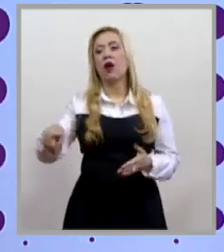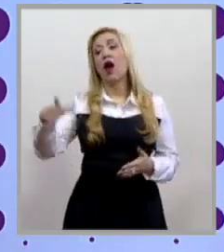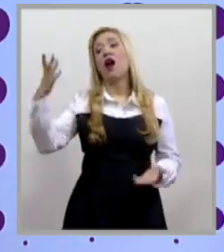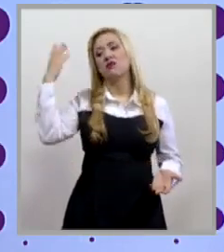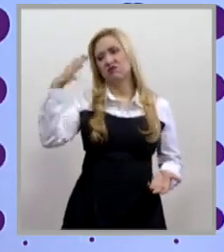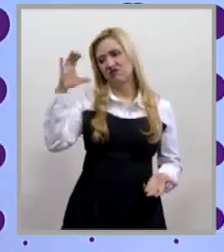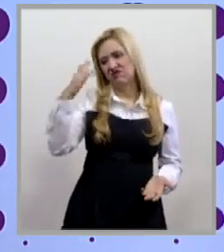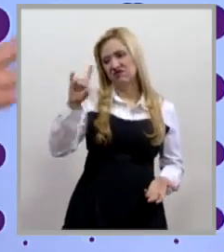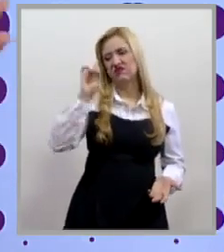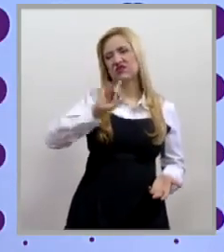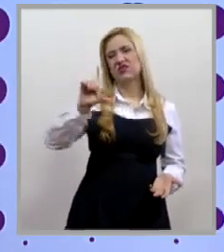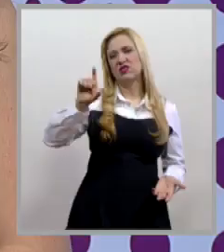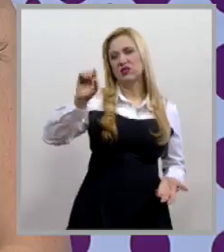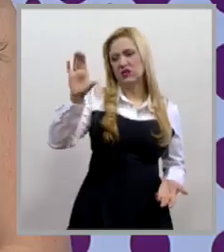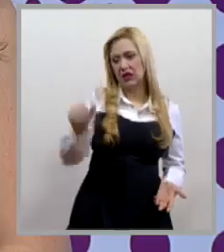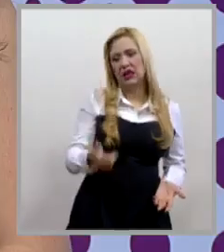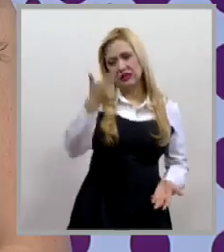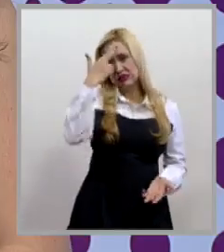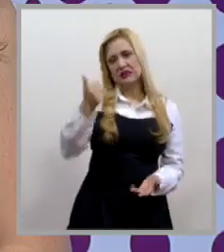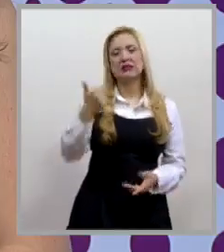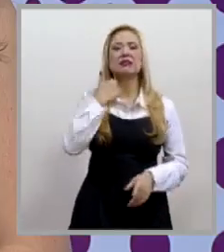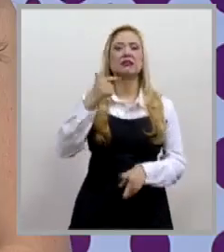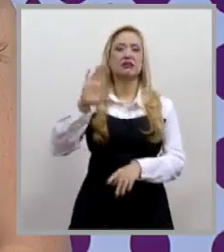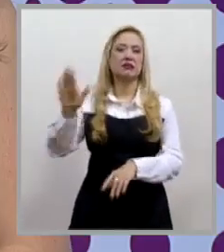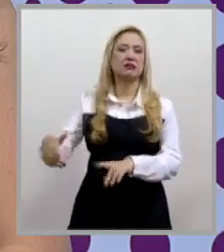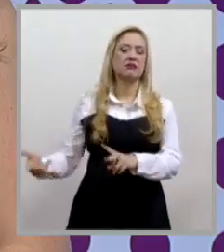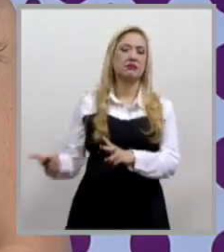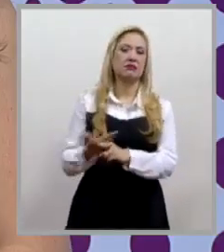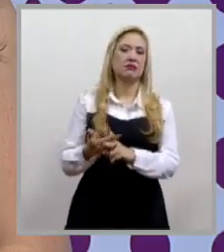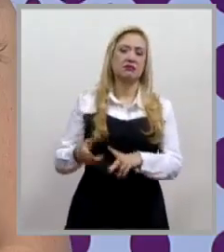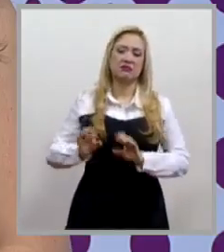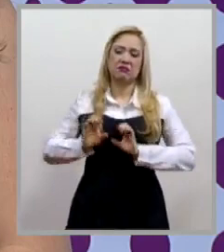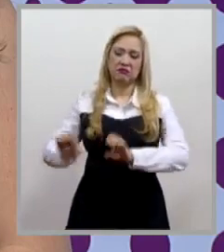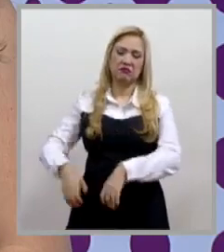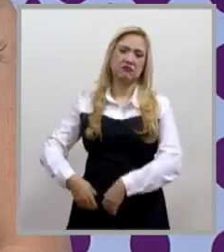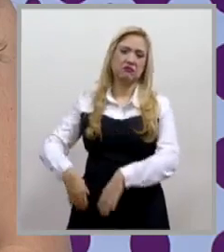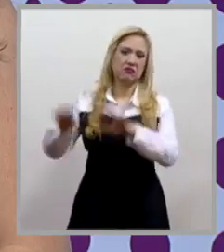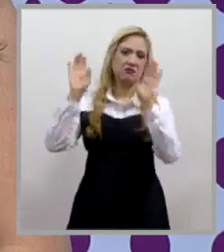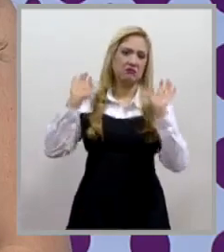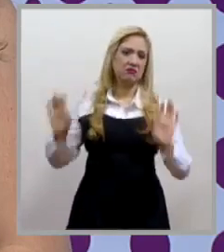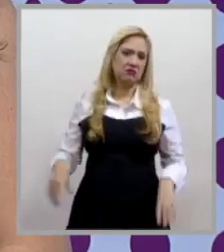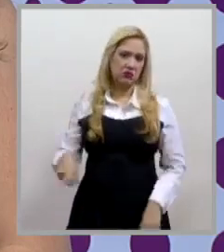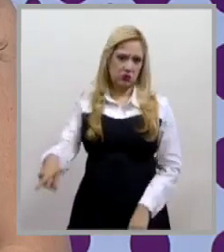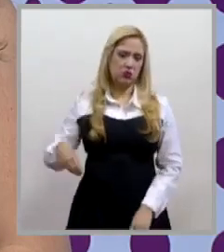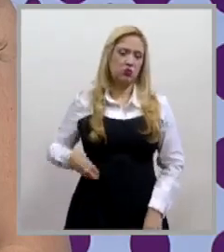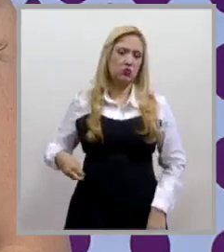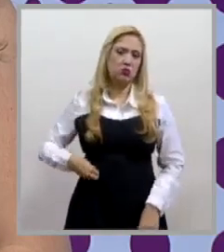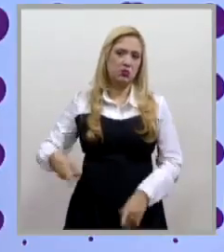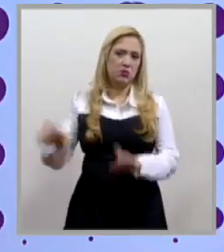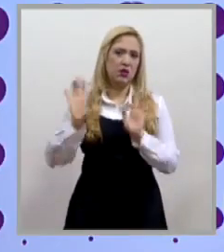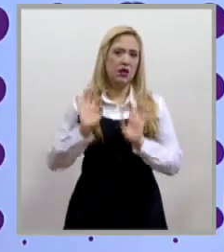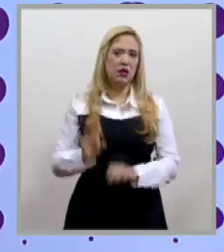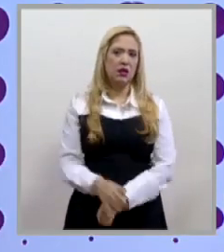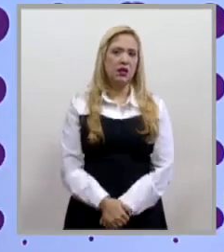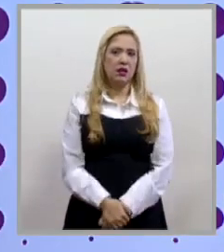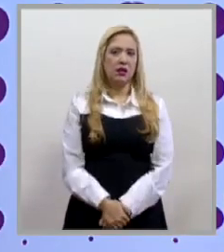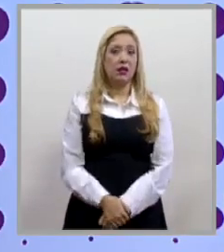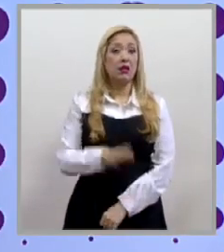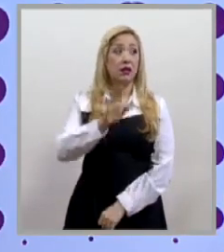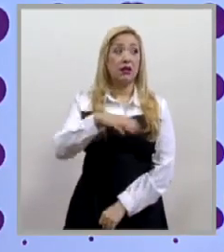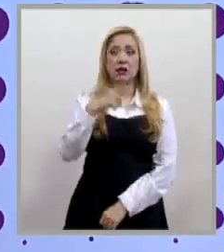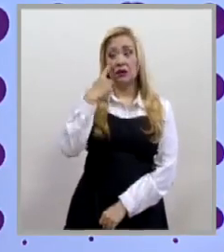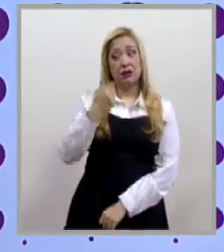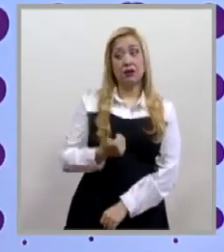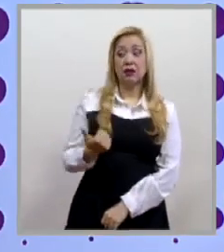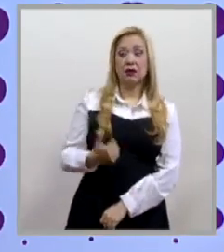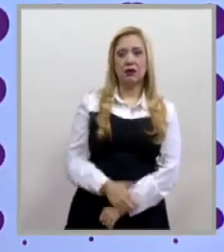Em, Aparece una mujer muerta. Caray, ¿ya viste? Salía